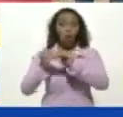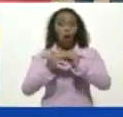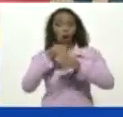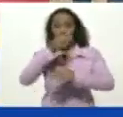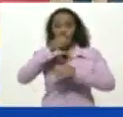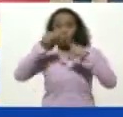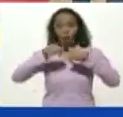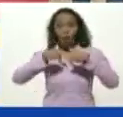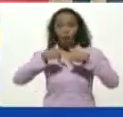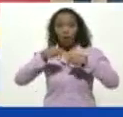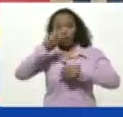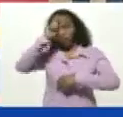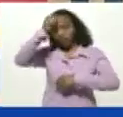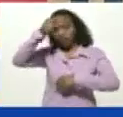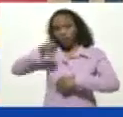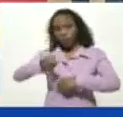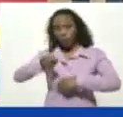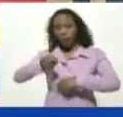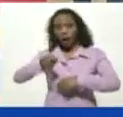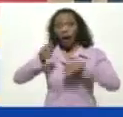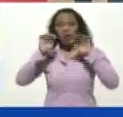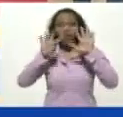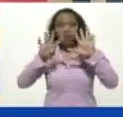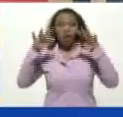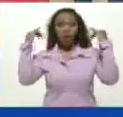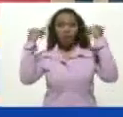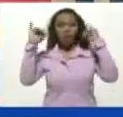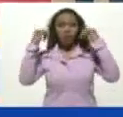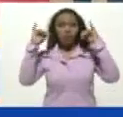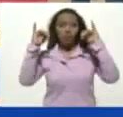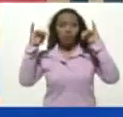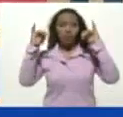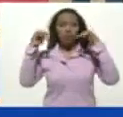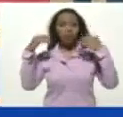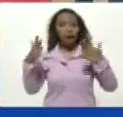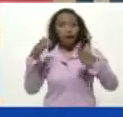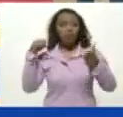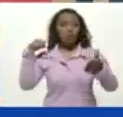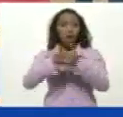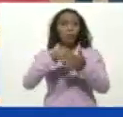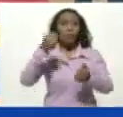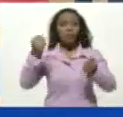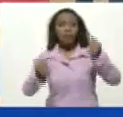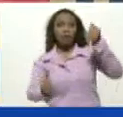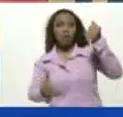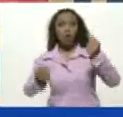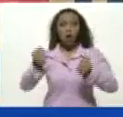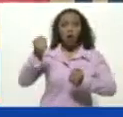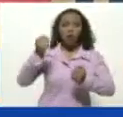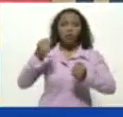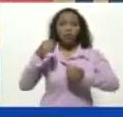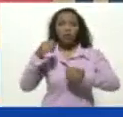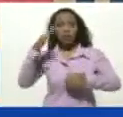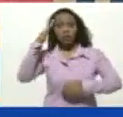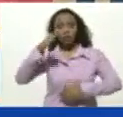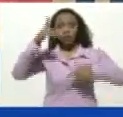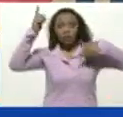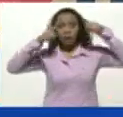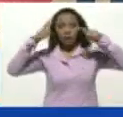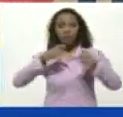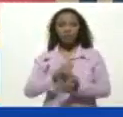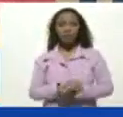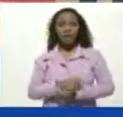de hoy en homenaje al noveno aniversario del golpe de timón del comandante Hugo Chávez. Ellos están